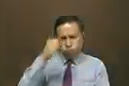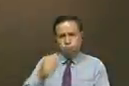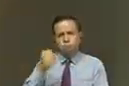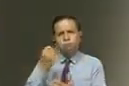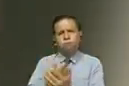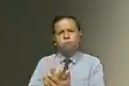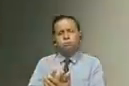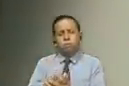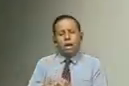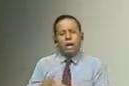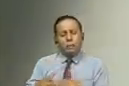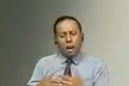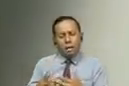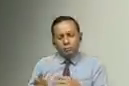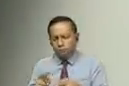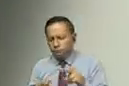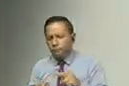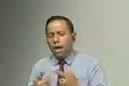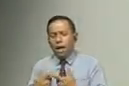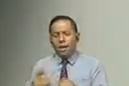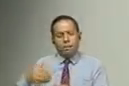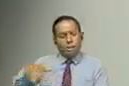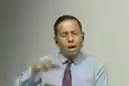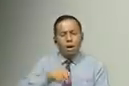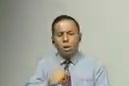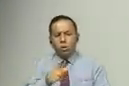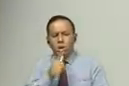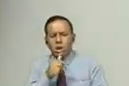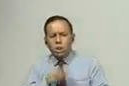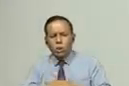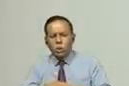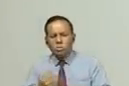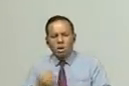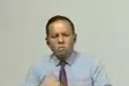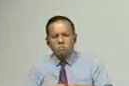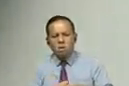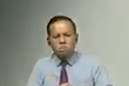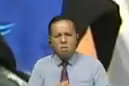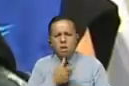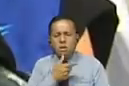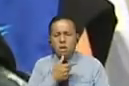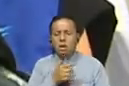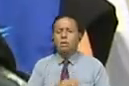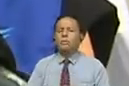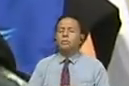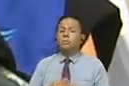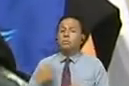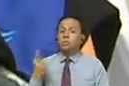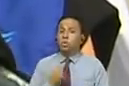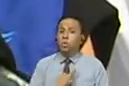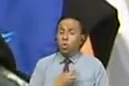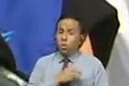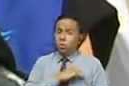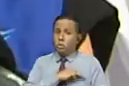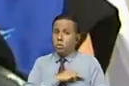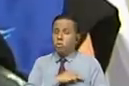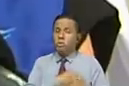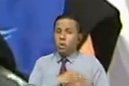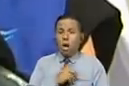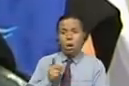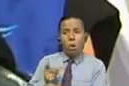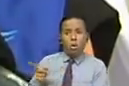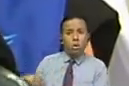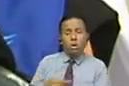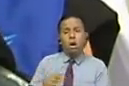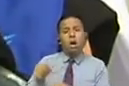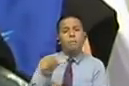dar directamente con quien realizó este acto y la sanción de este tipo de acciones. Nosotros como municipio vamos a sancionar administrativamente, que es lo que